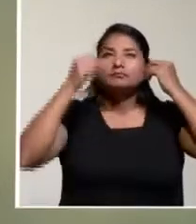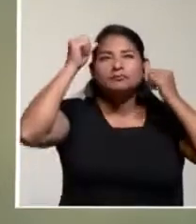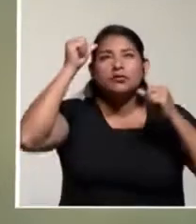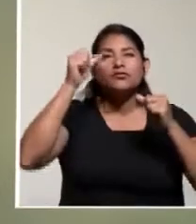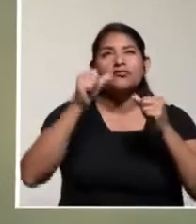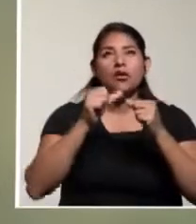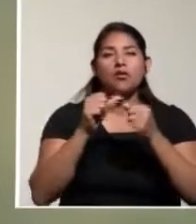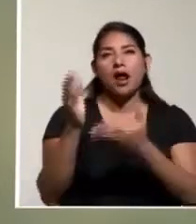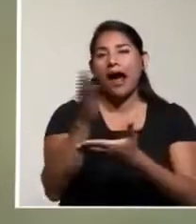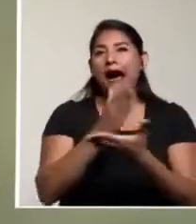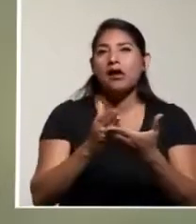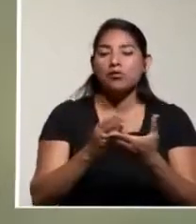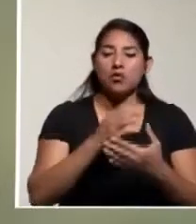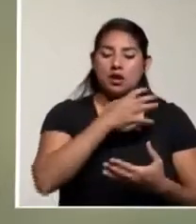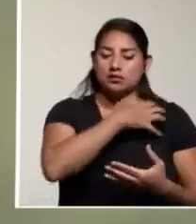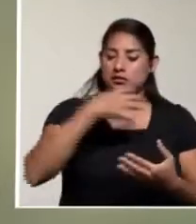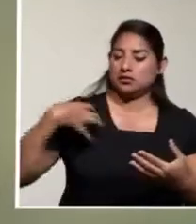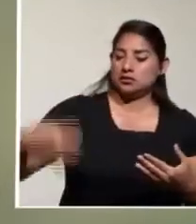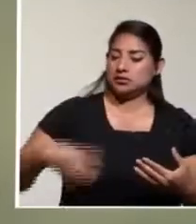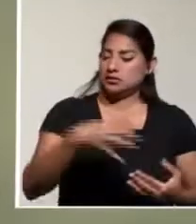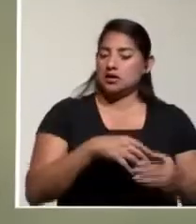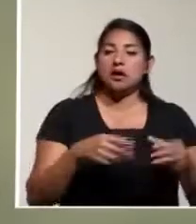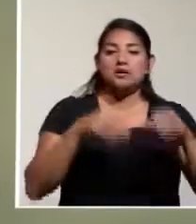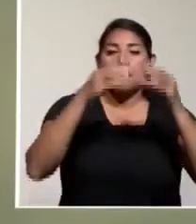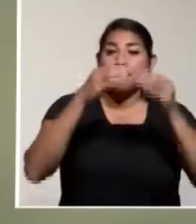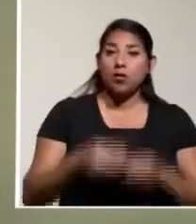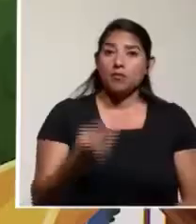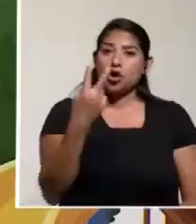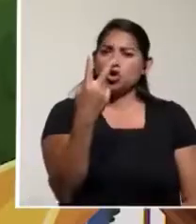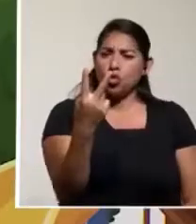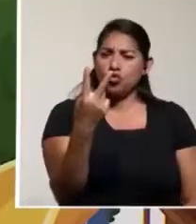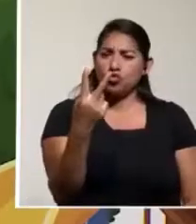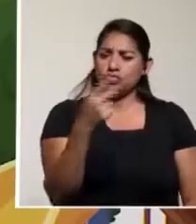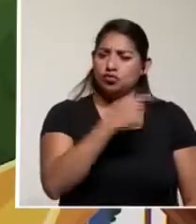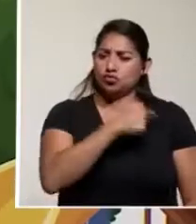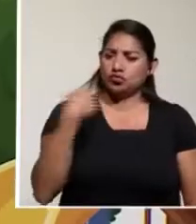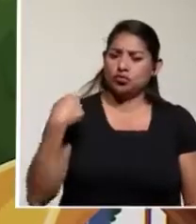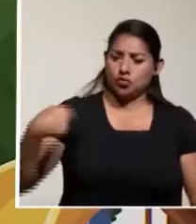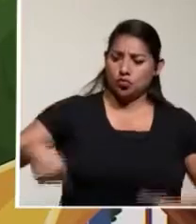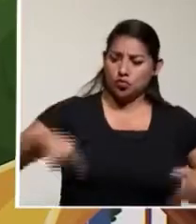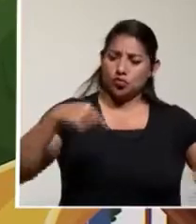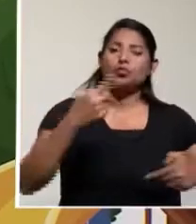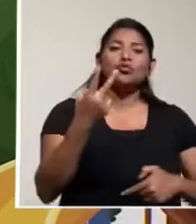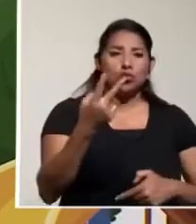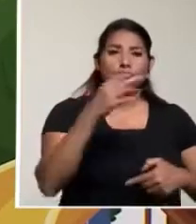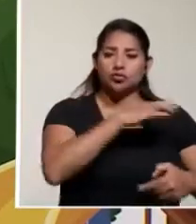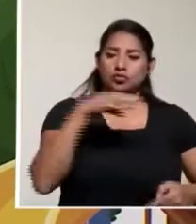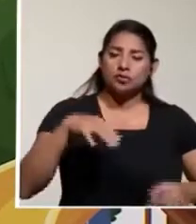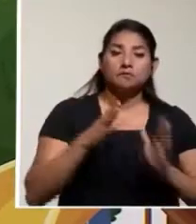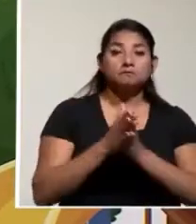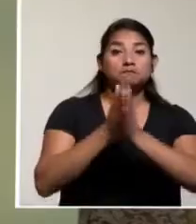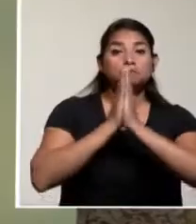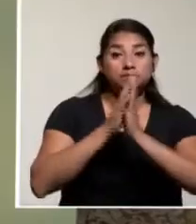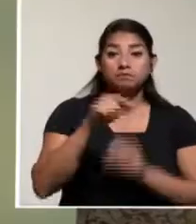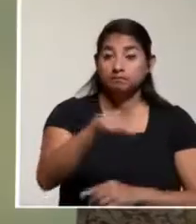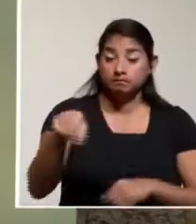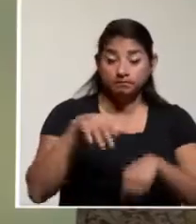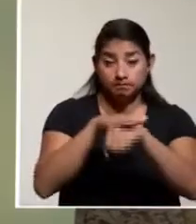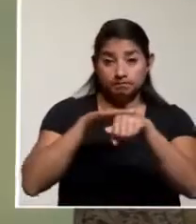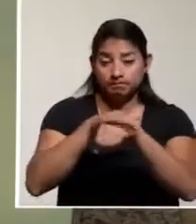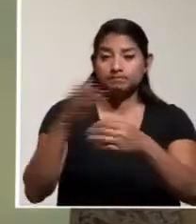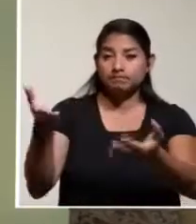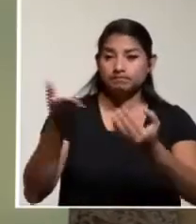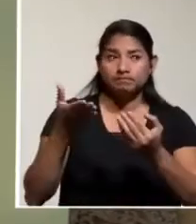aquellas partes del cuerpo que tenemos dos. Dos lados. Ajá, ¿verdad? Yo le voy a pedir a usted que mientras que yo voy a